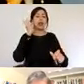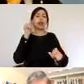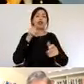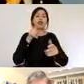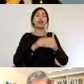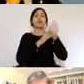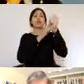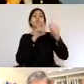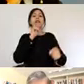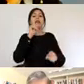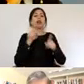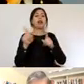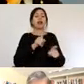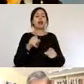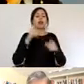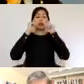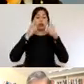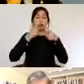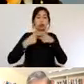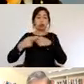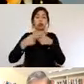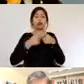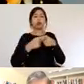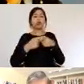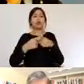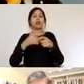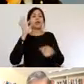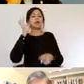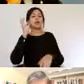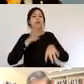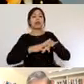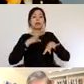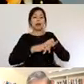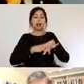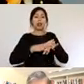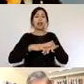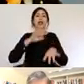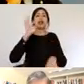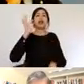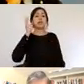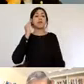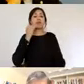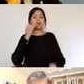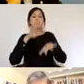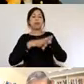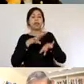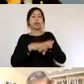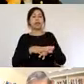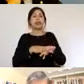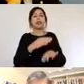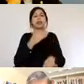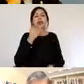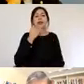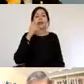por Andrea Canales de Sociología UC Mariel Saez de Matemáticas María Isabel Cortés también de Matemáticas y